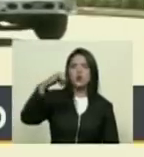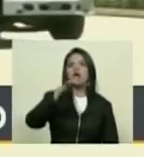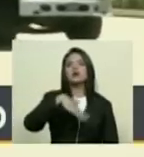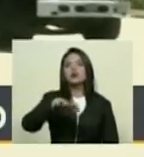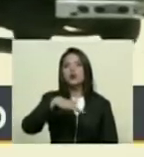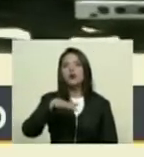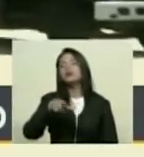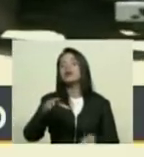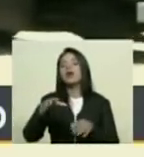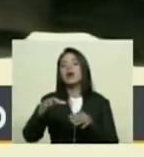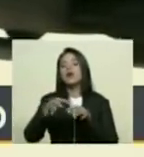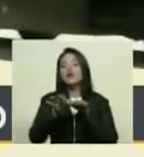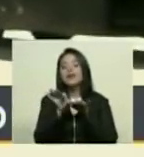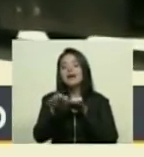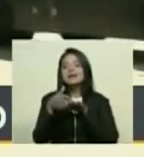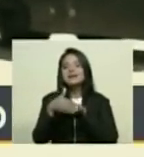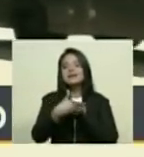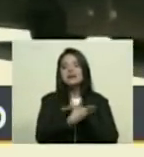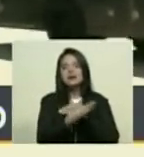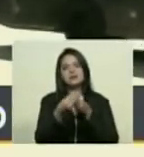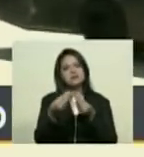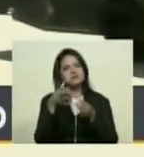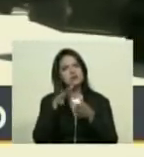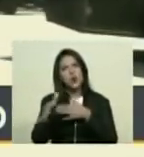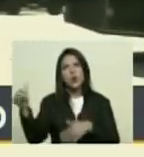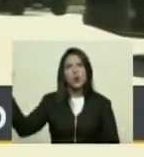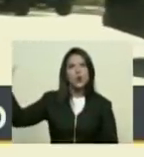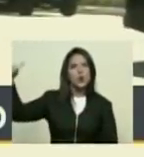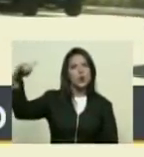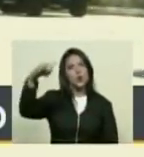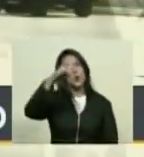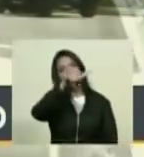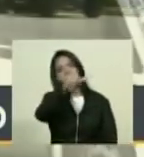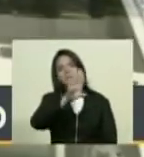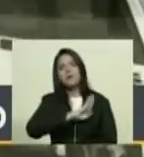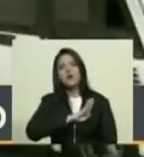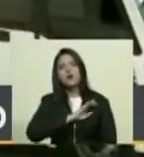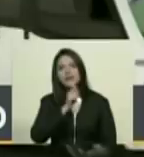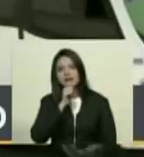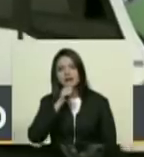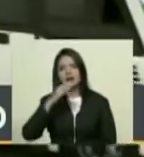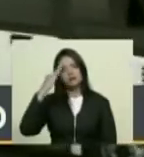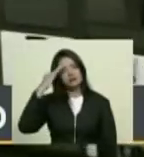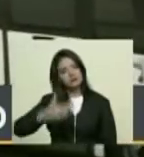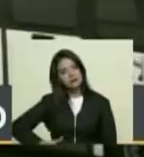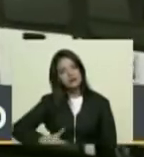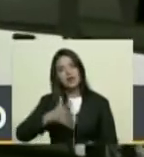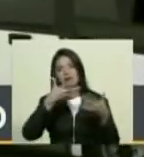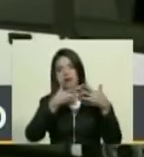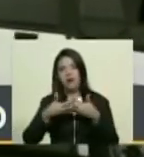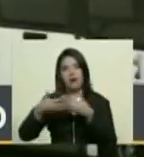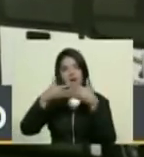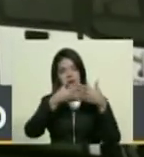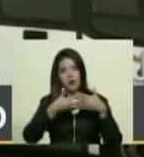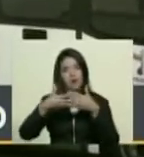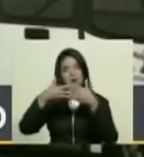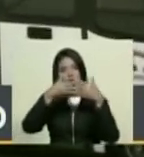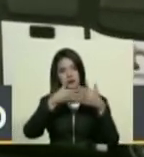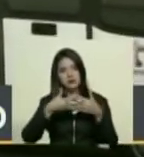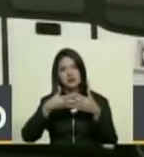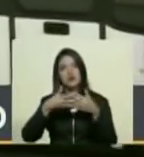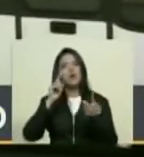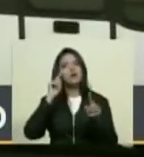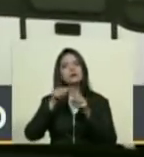Los Monjes, mediante una aeronave Boeing perteneciente a la milicia de los Estados Unidos de América, que tuvo